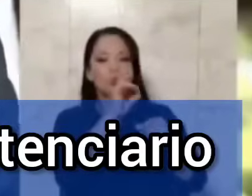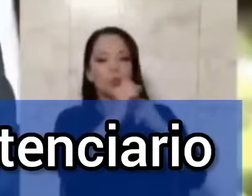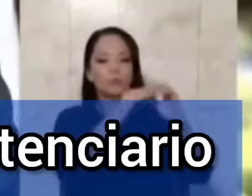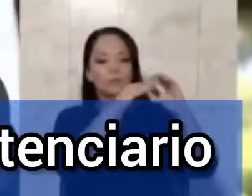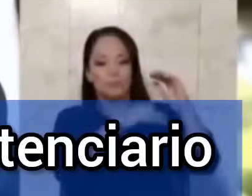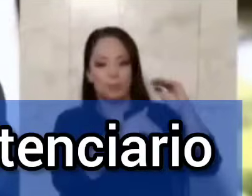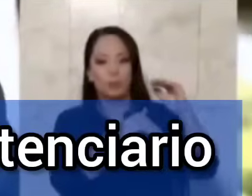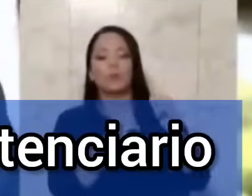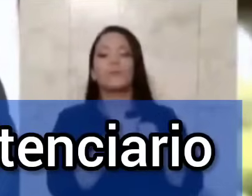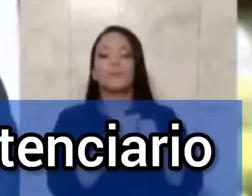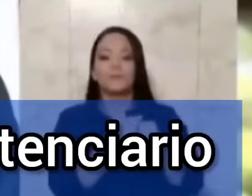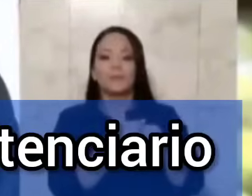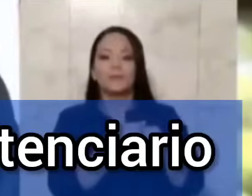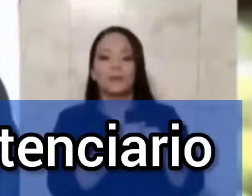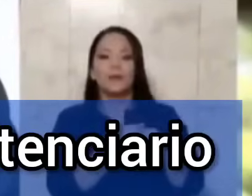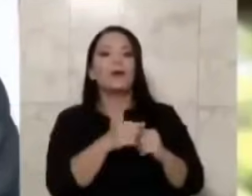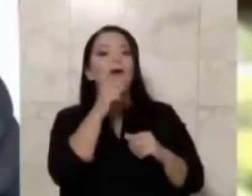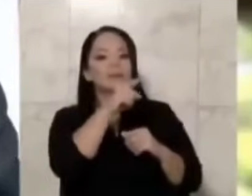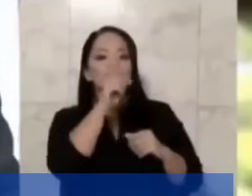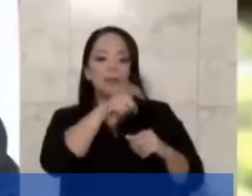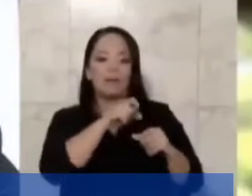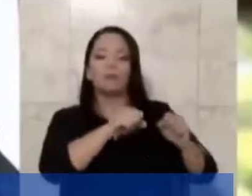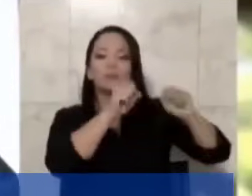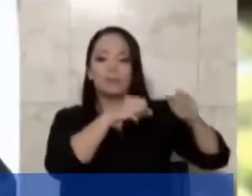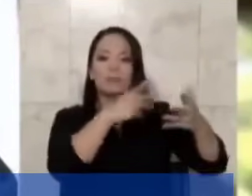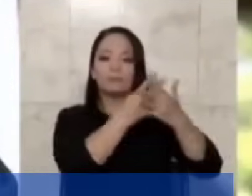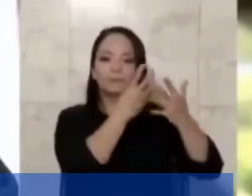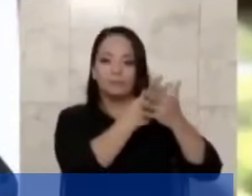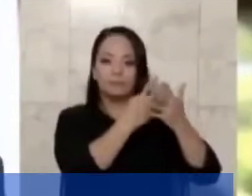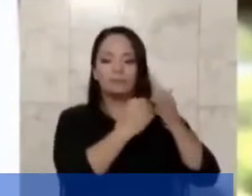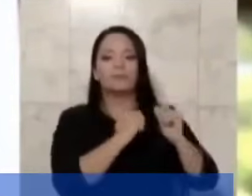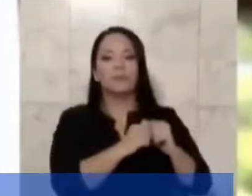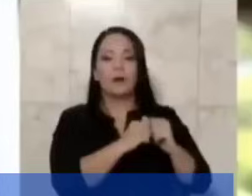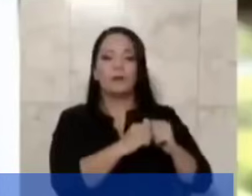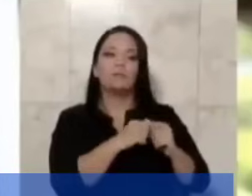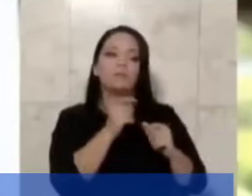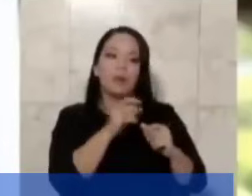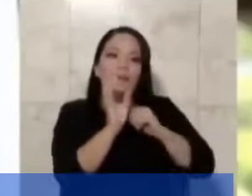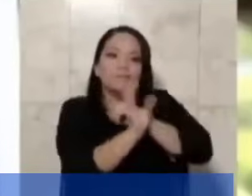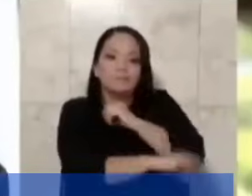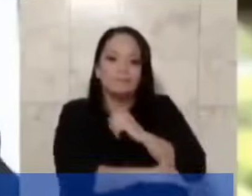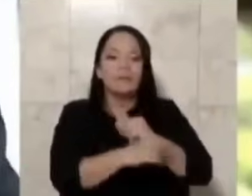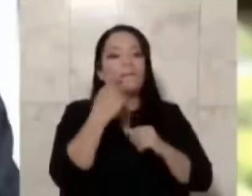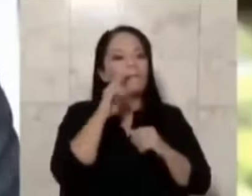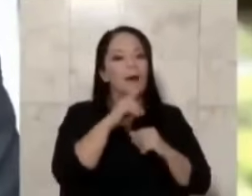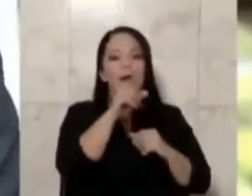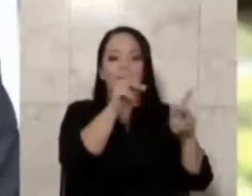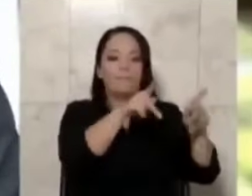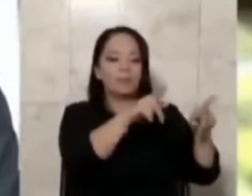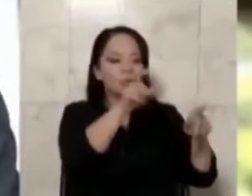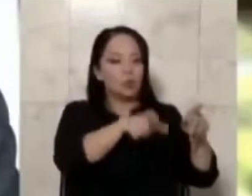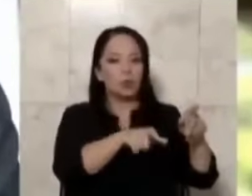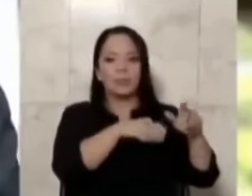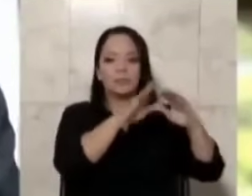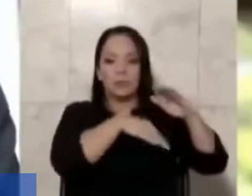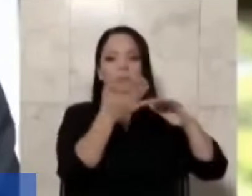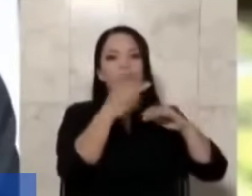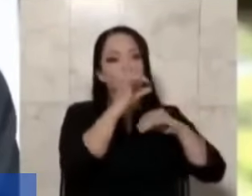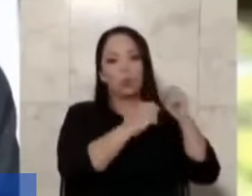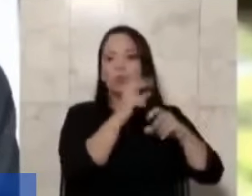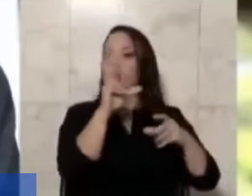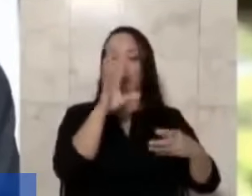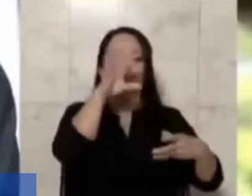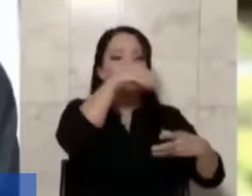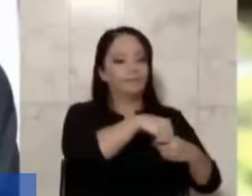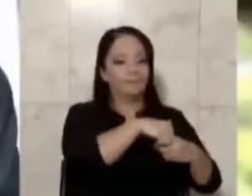tratamiento penitenciario lo suficiente para poder desactivar esa conducta en esa persona menor de edad. El hecho